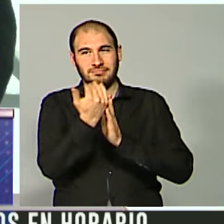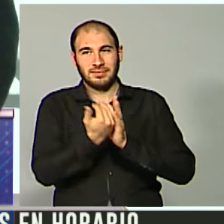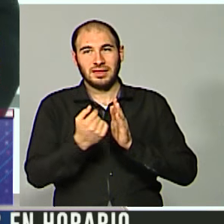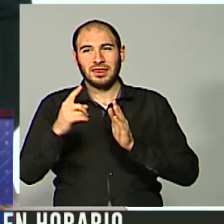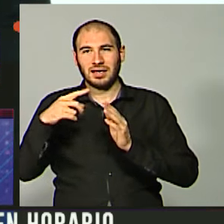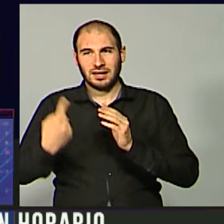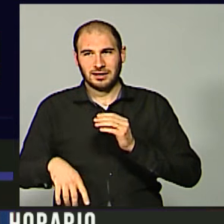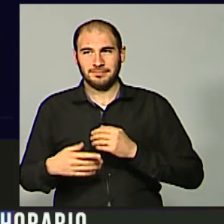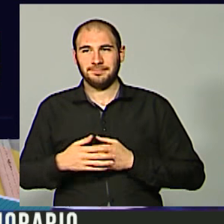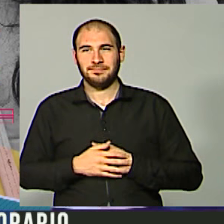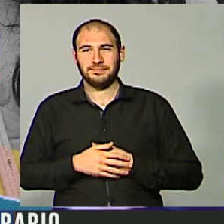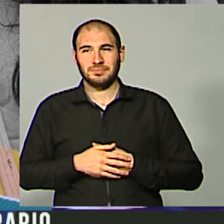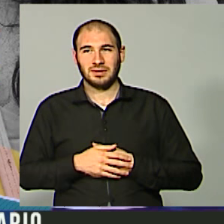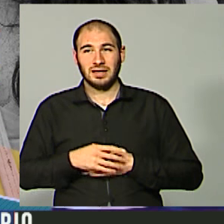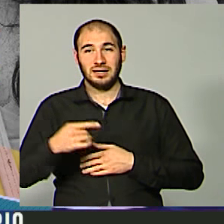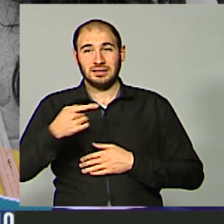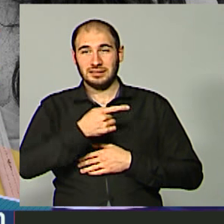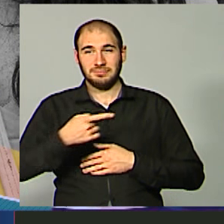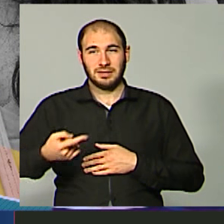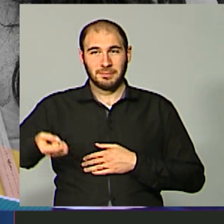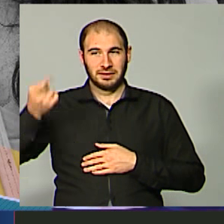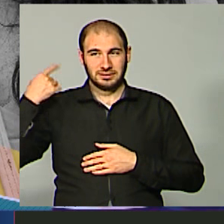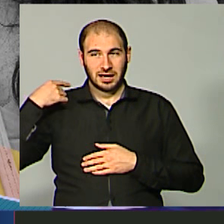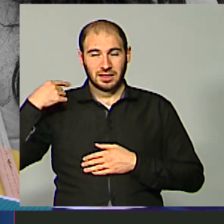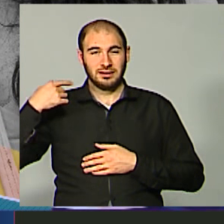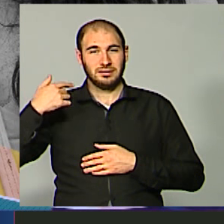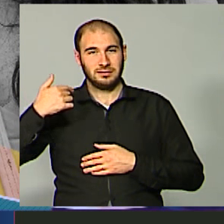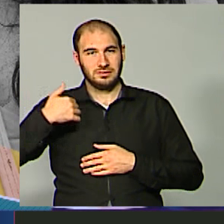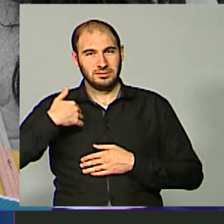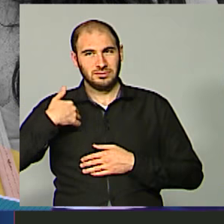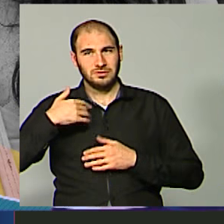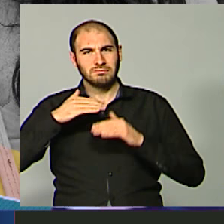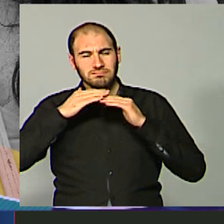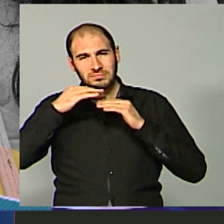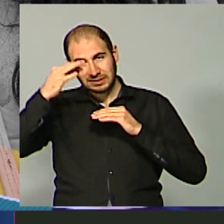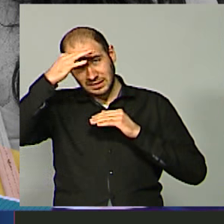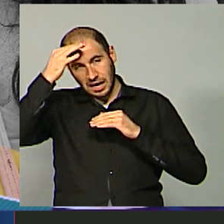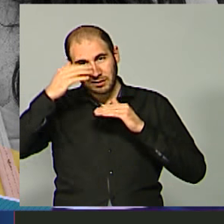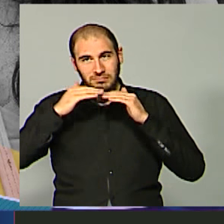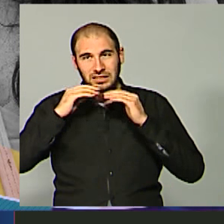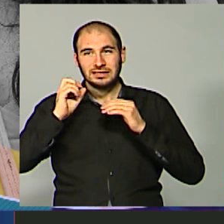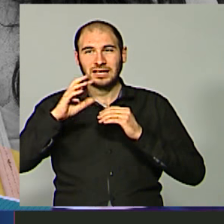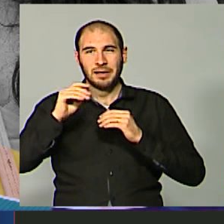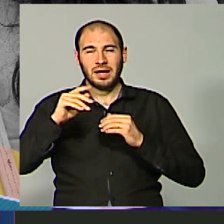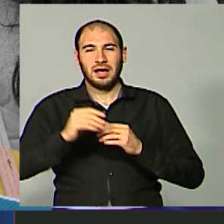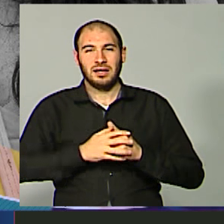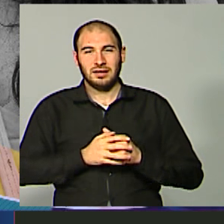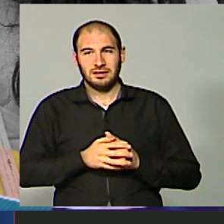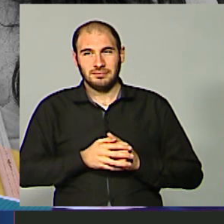trata. La semana pasada tuve la oportunidad de ver una obra de teatro que se llama